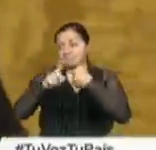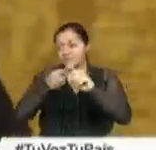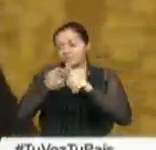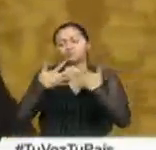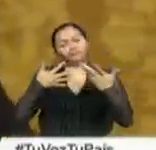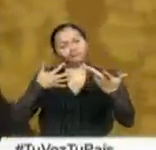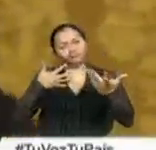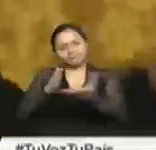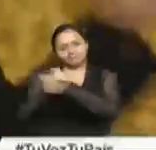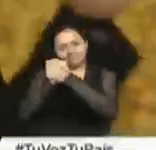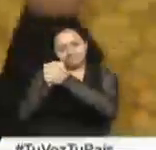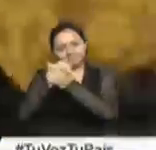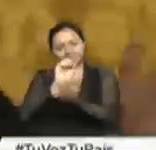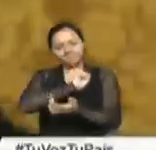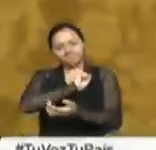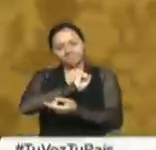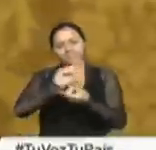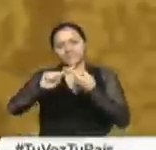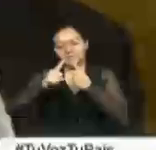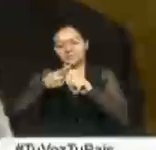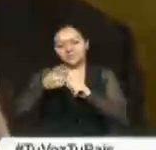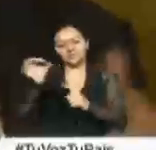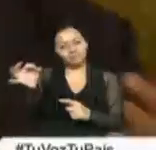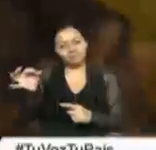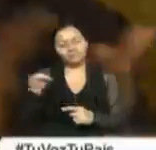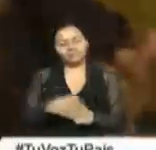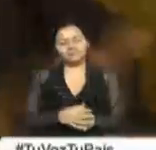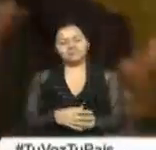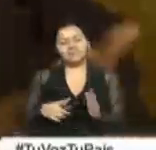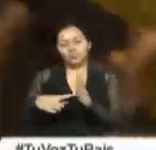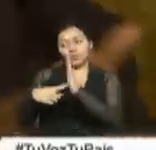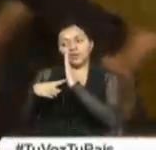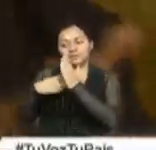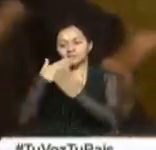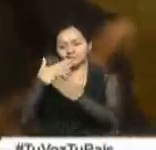amigo. También tú eres un querido amigo para mí y un ejemplo.